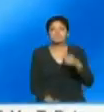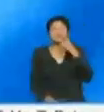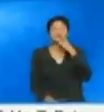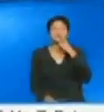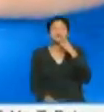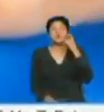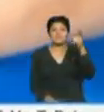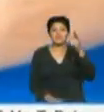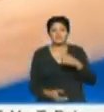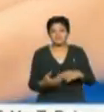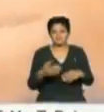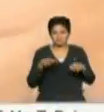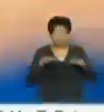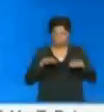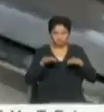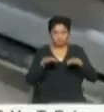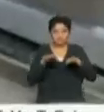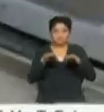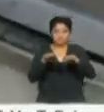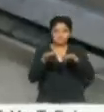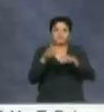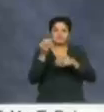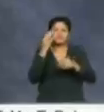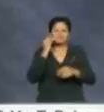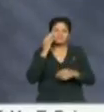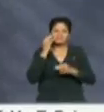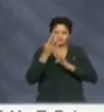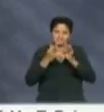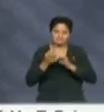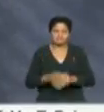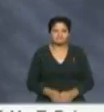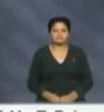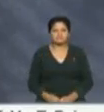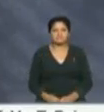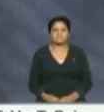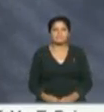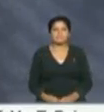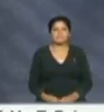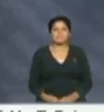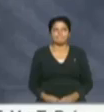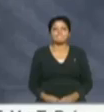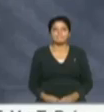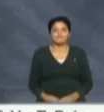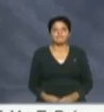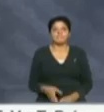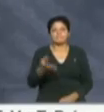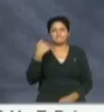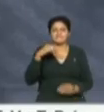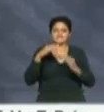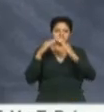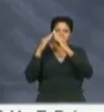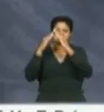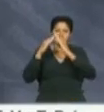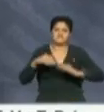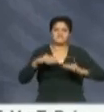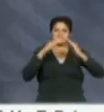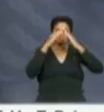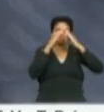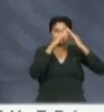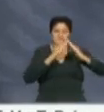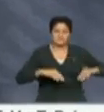microempresa de confección de ropa, cuenta su testimonio. Cuando causó el terremoto, aquí mi negocio